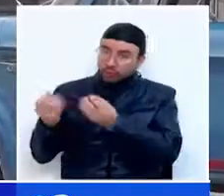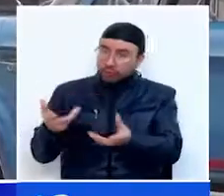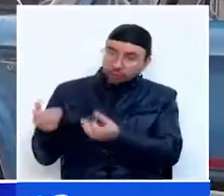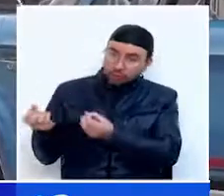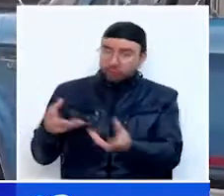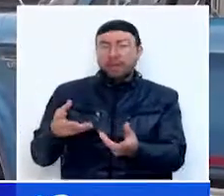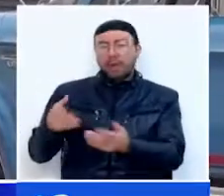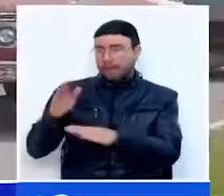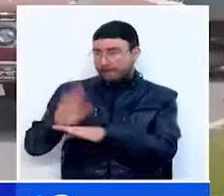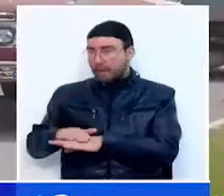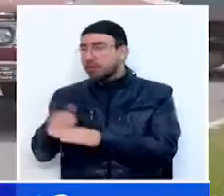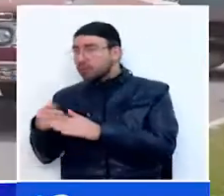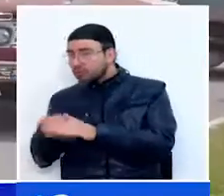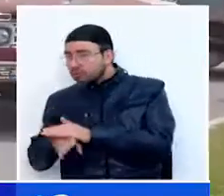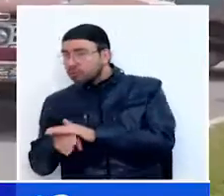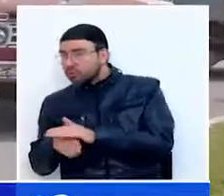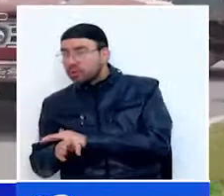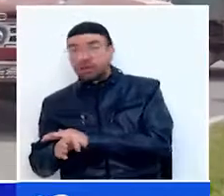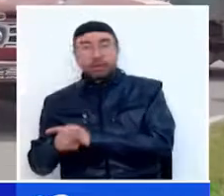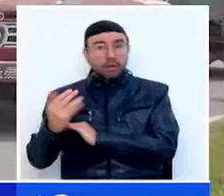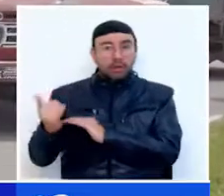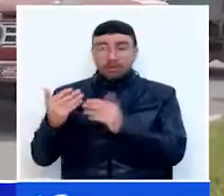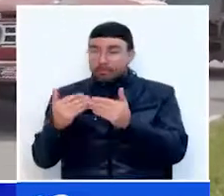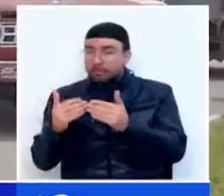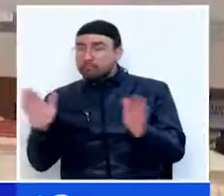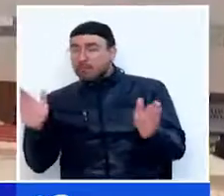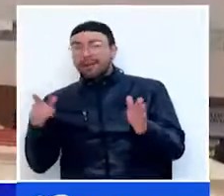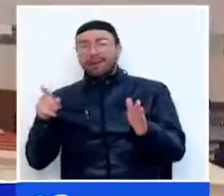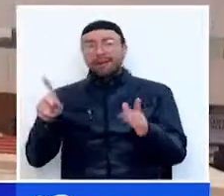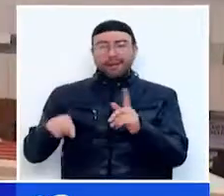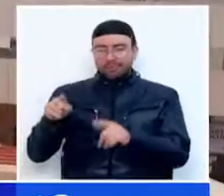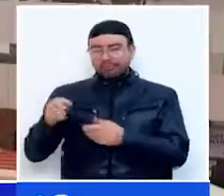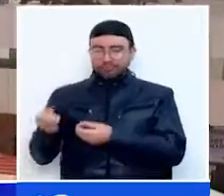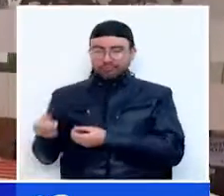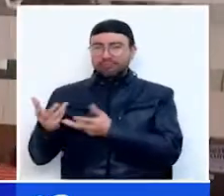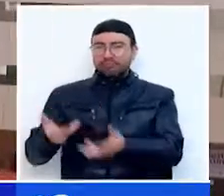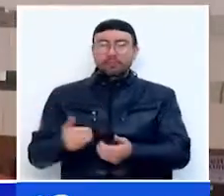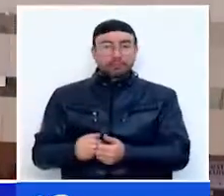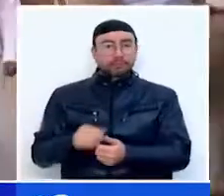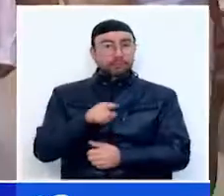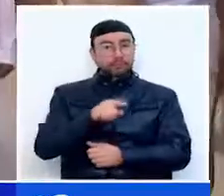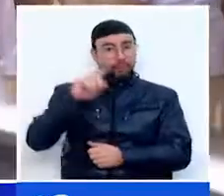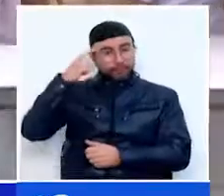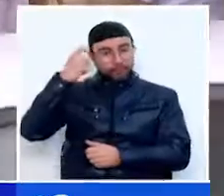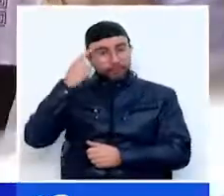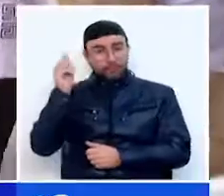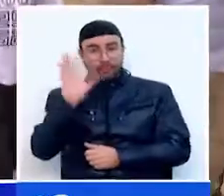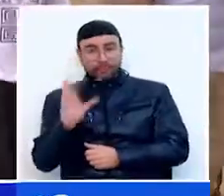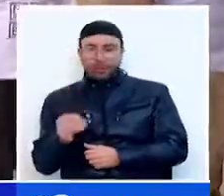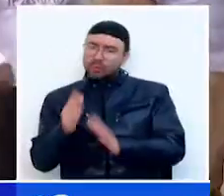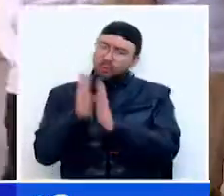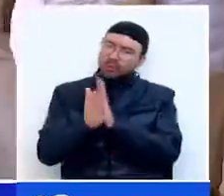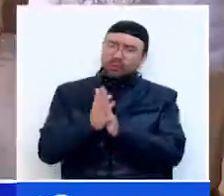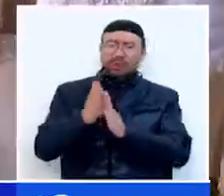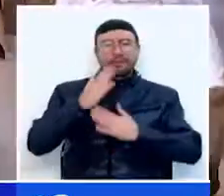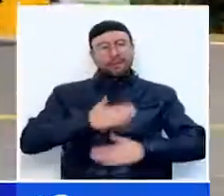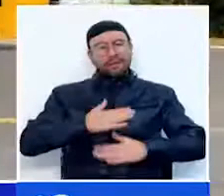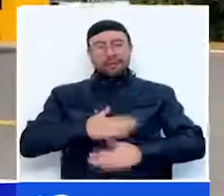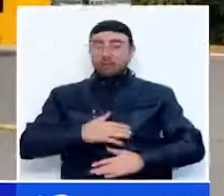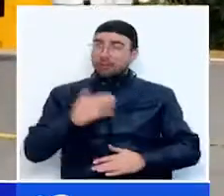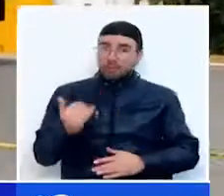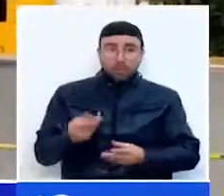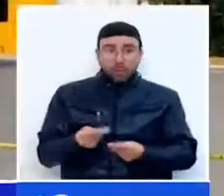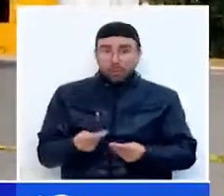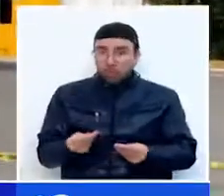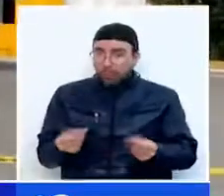departamento. Así que en este momento estamos habilitando estos corredores humanitarios. La gobernación del Quindío sigue dando tranquilidad a sus habitantes ante la escasez de productos